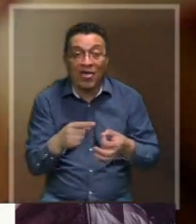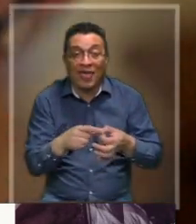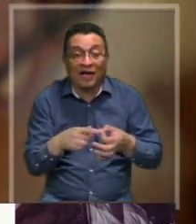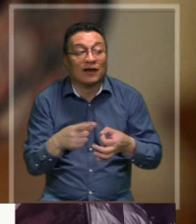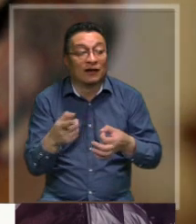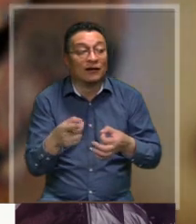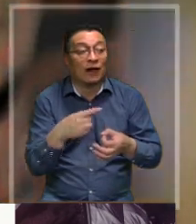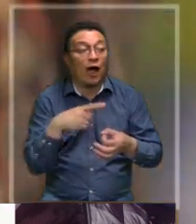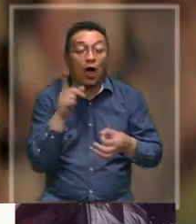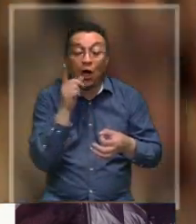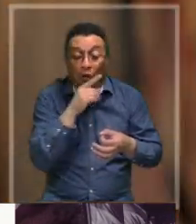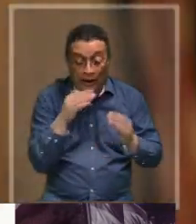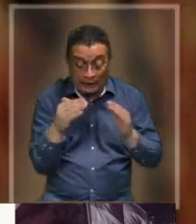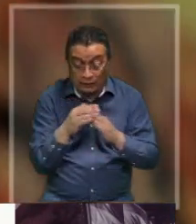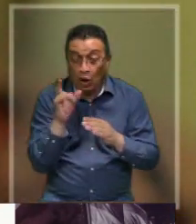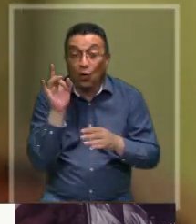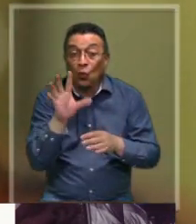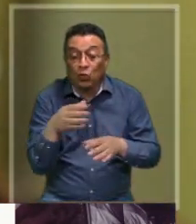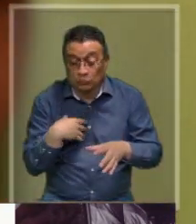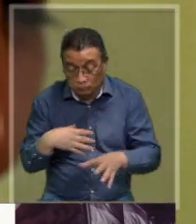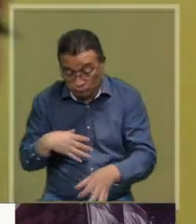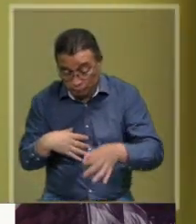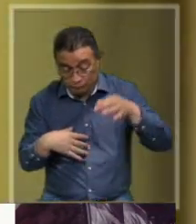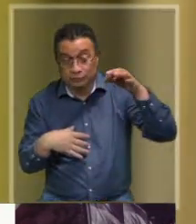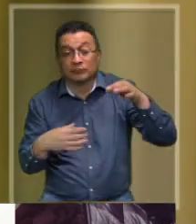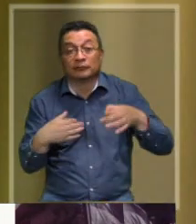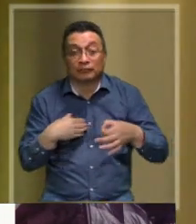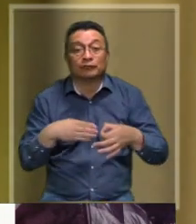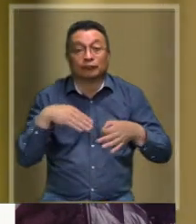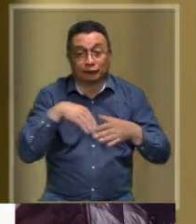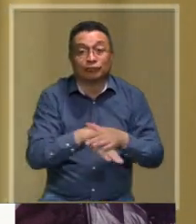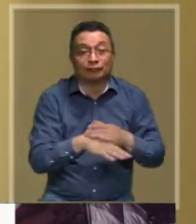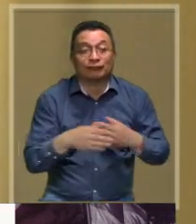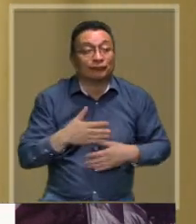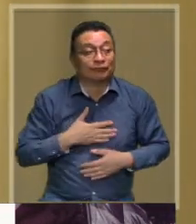qué es lo último que te quedó de tu casa? Por eso las tengo en ese cofre.